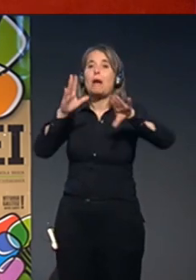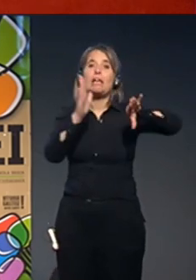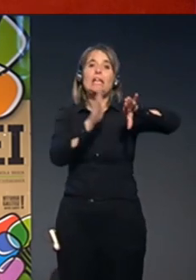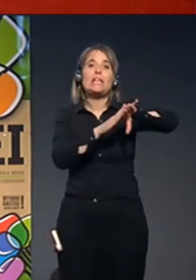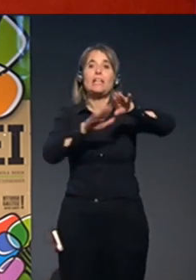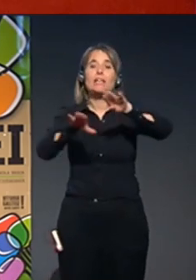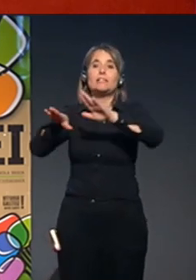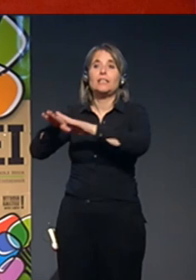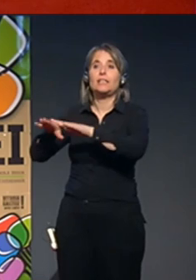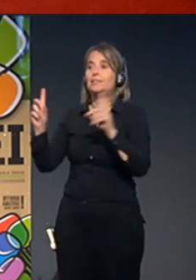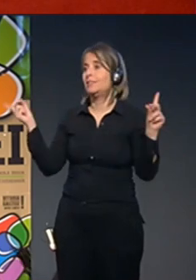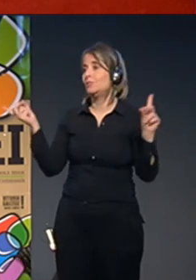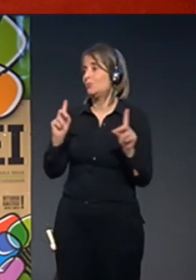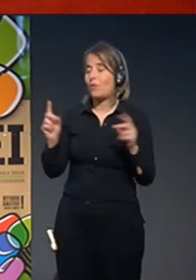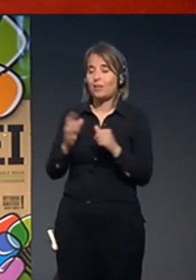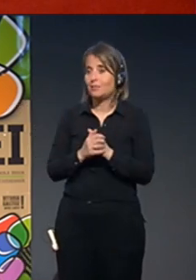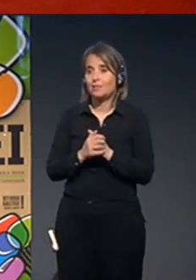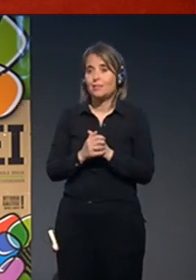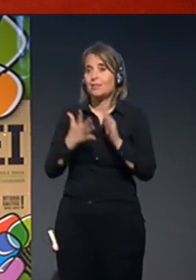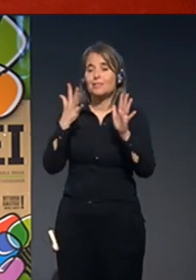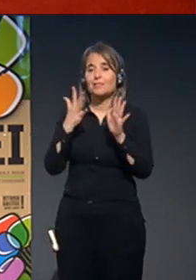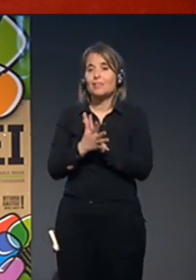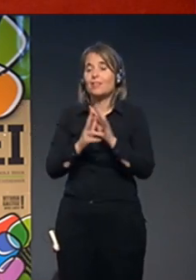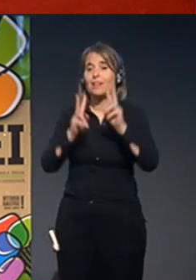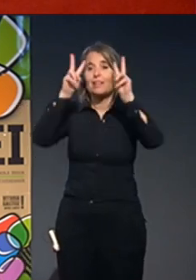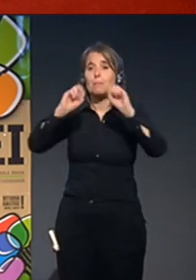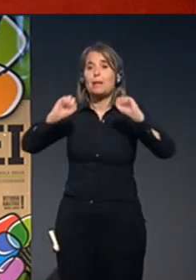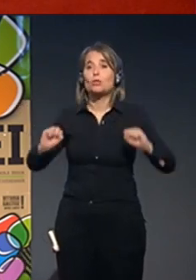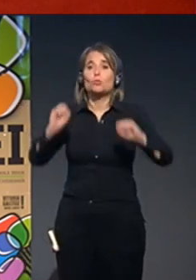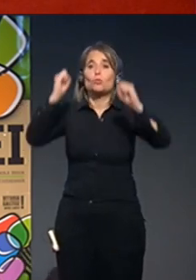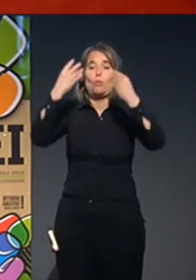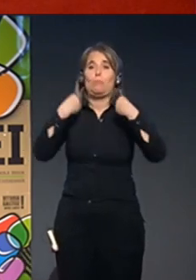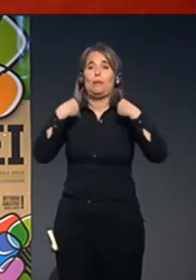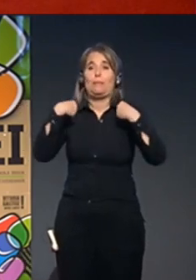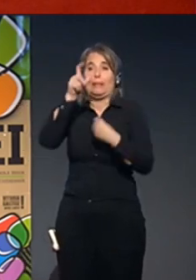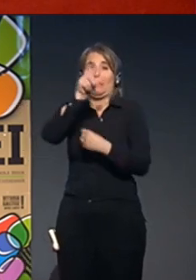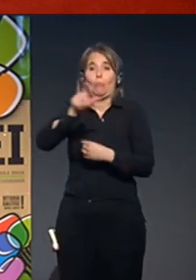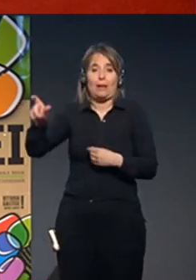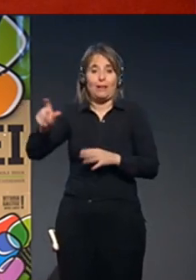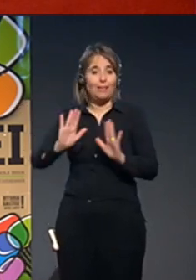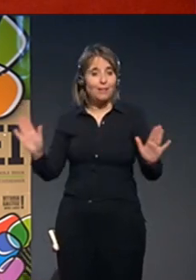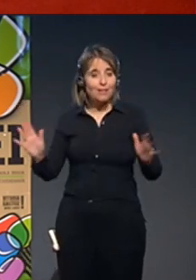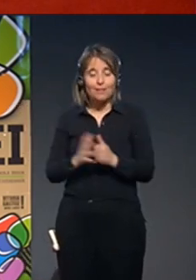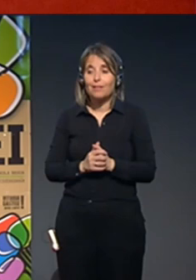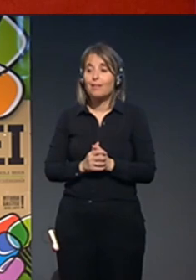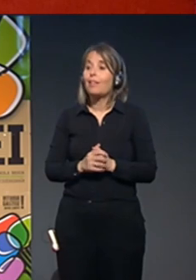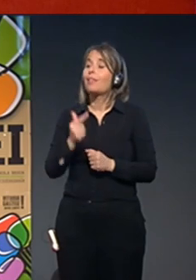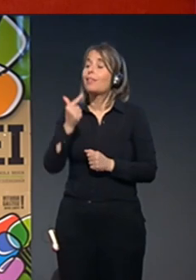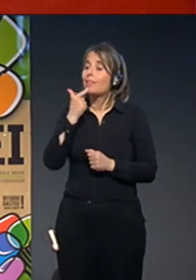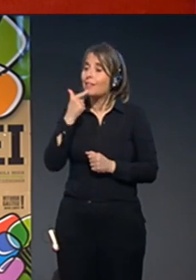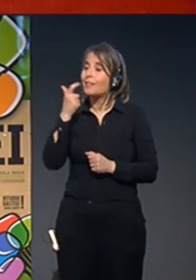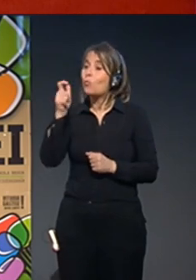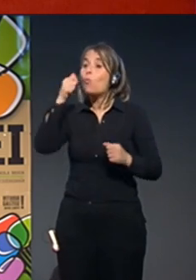o de derechas es un tema de supervivencia de la humanidad y subrayo la idea de